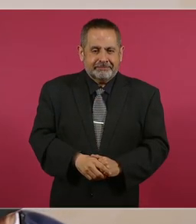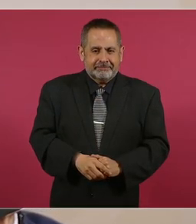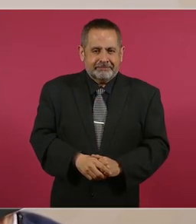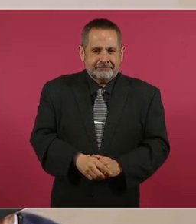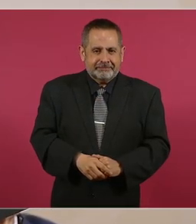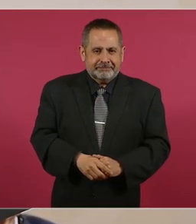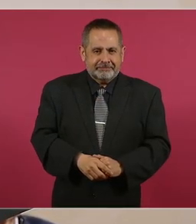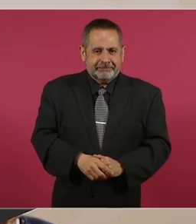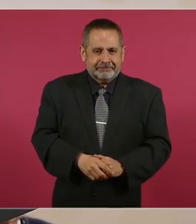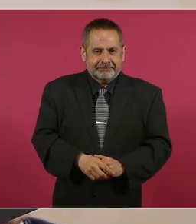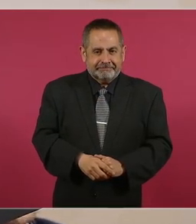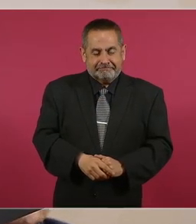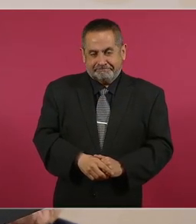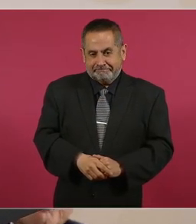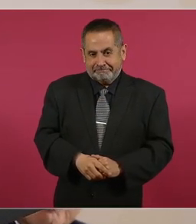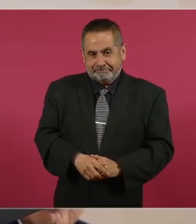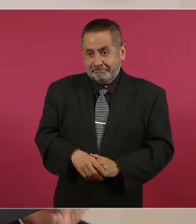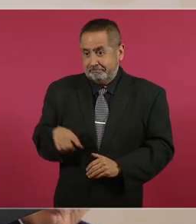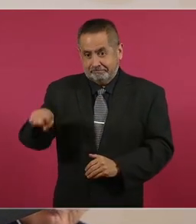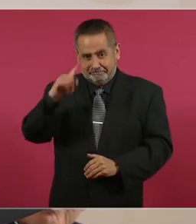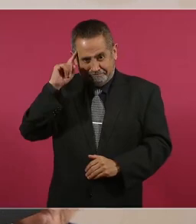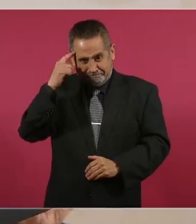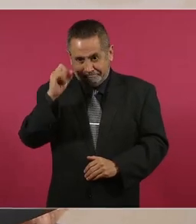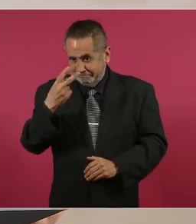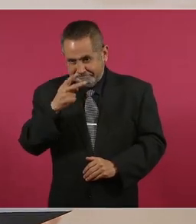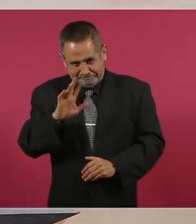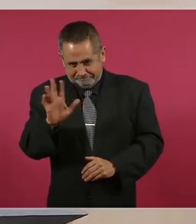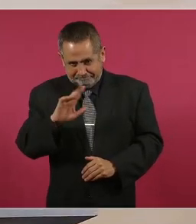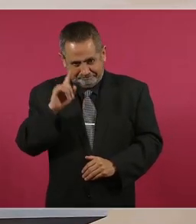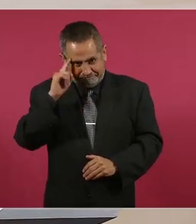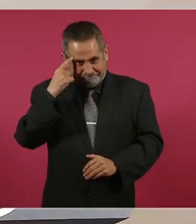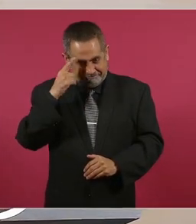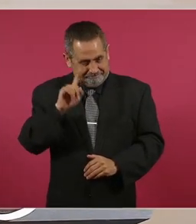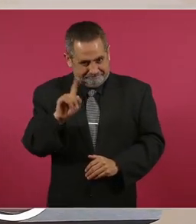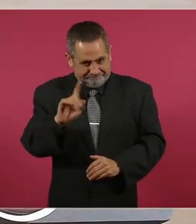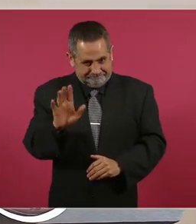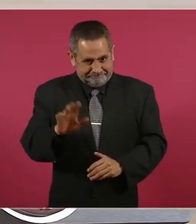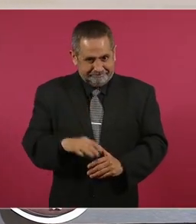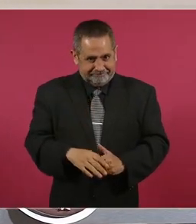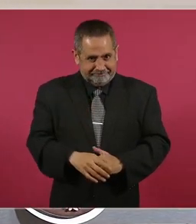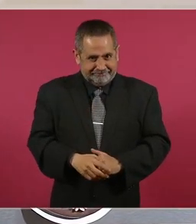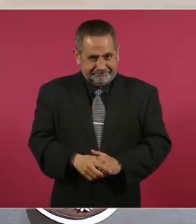No se vale enojarse, ya no.